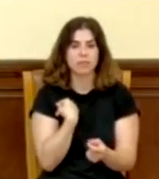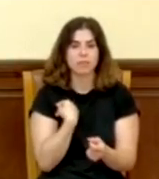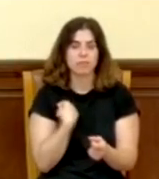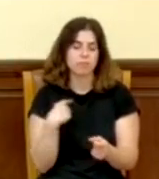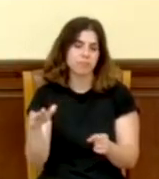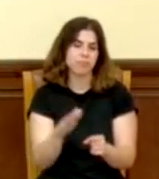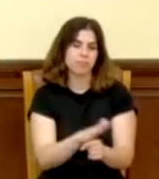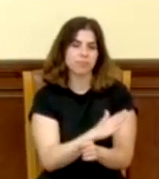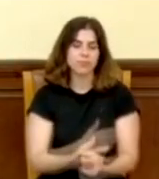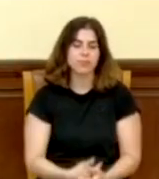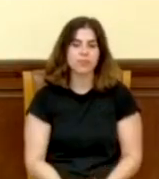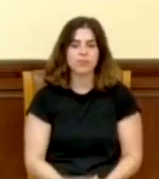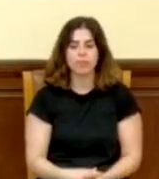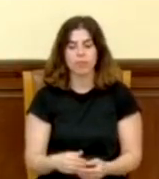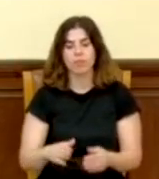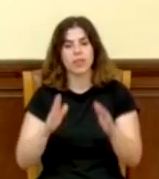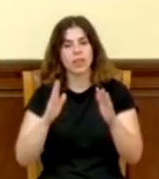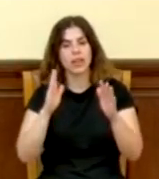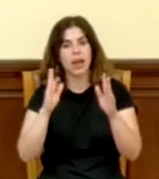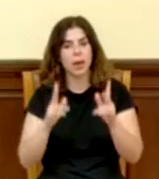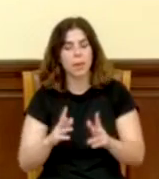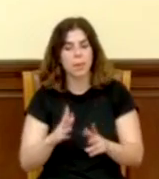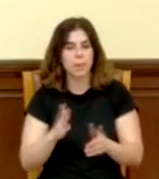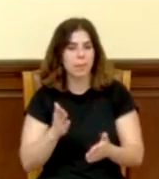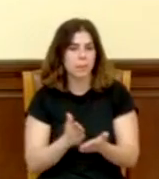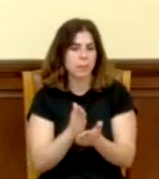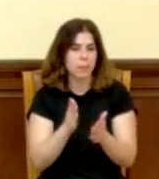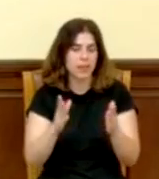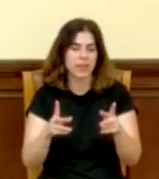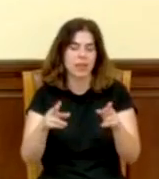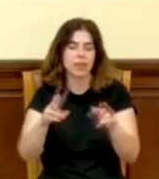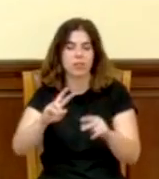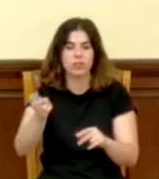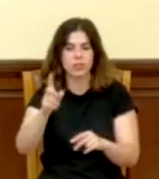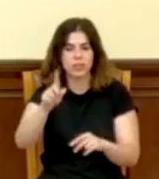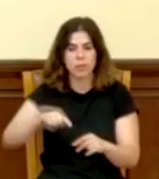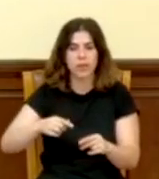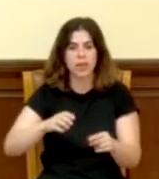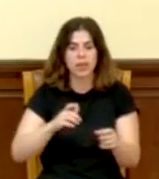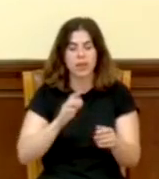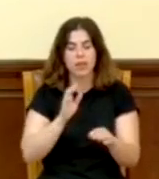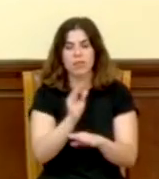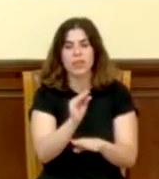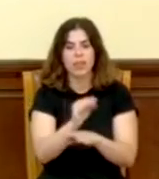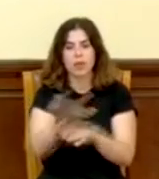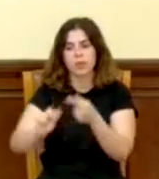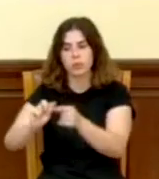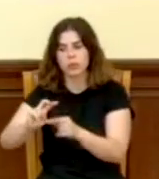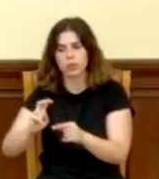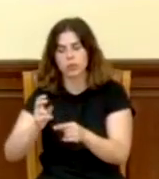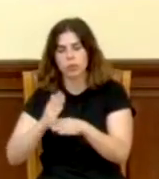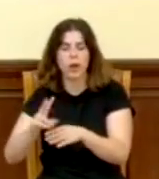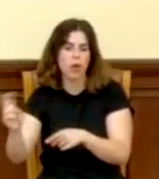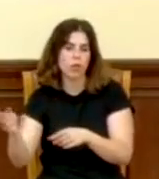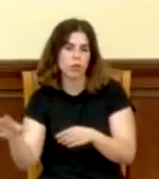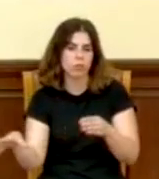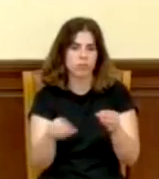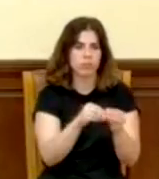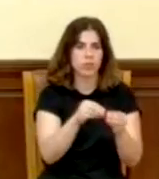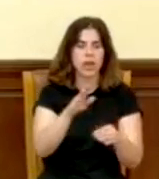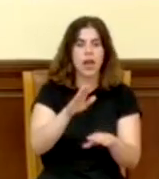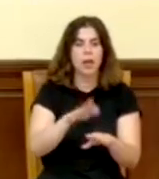661.261,14 y la otra parte en 900.000 euros financiado con bajas en otras partidas presupuestarias. En cuanto al procedimiento para